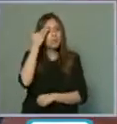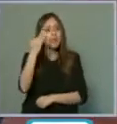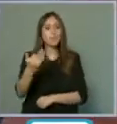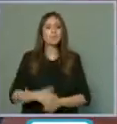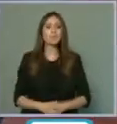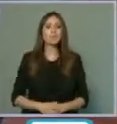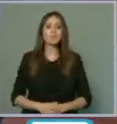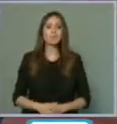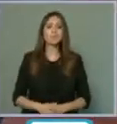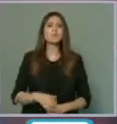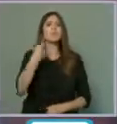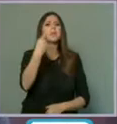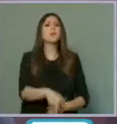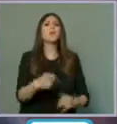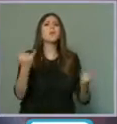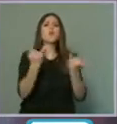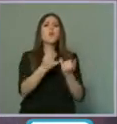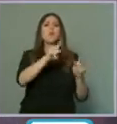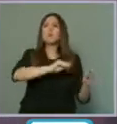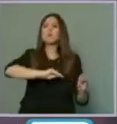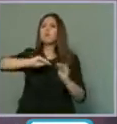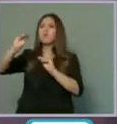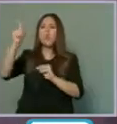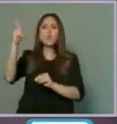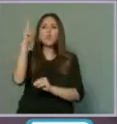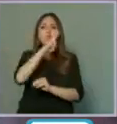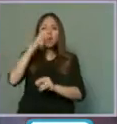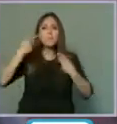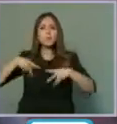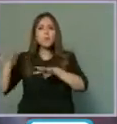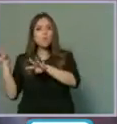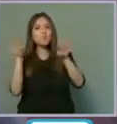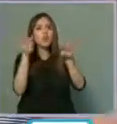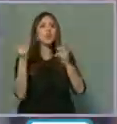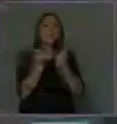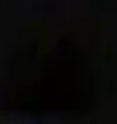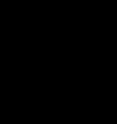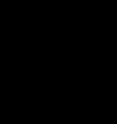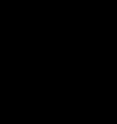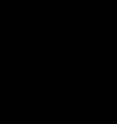has enfrentado? ¿El público ruso? ¿El público mexicano? ¿O los Ustedes dos? son los mejores. ¡Eh!